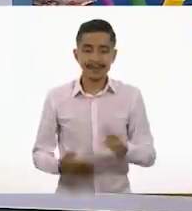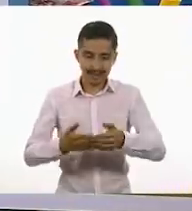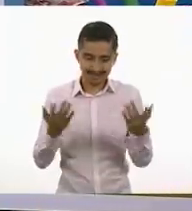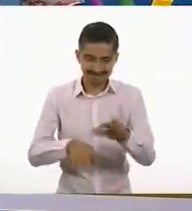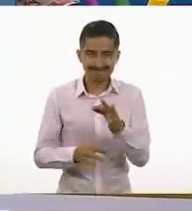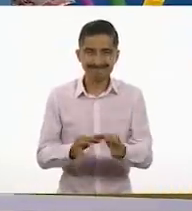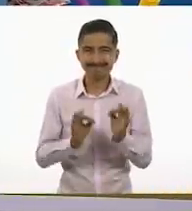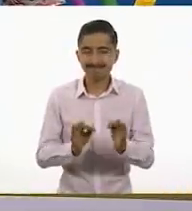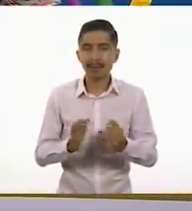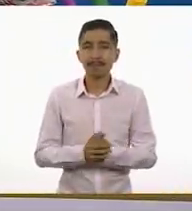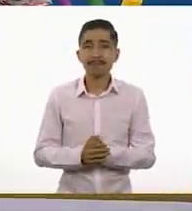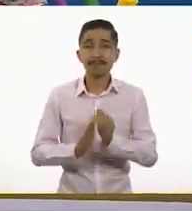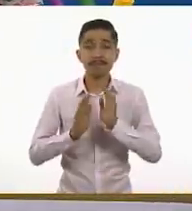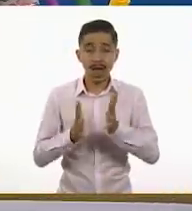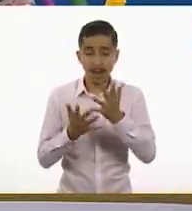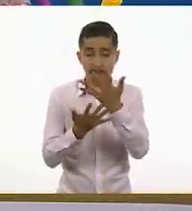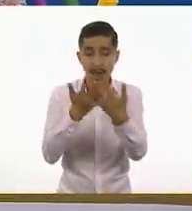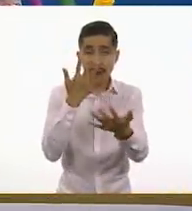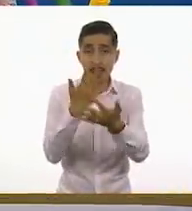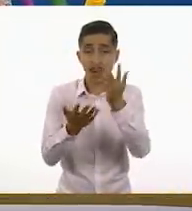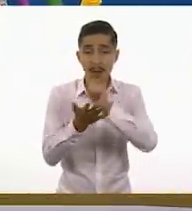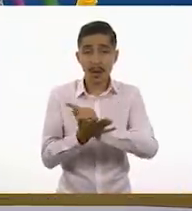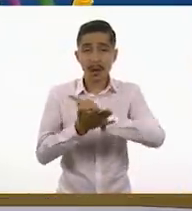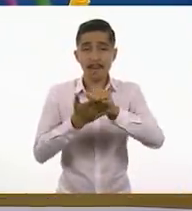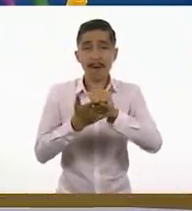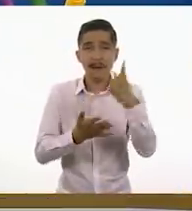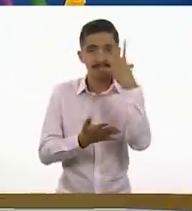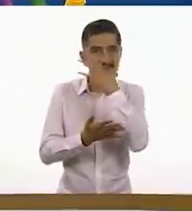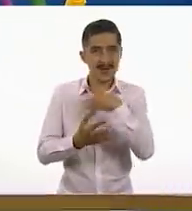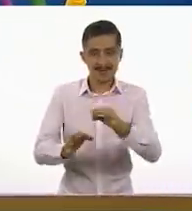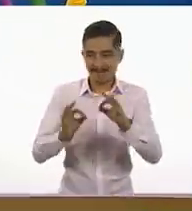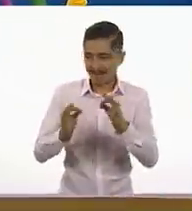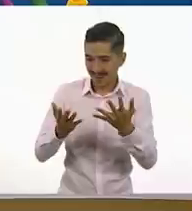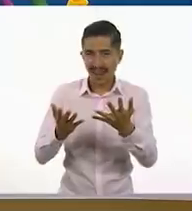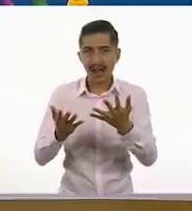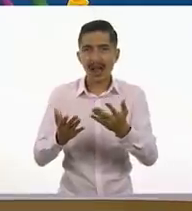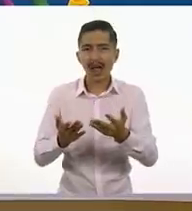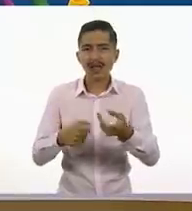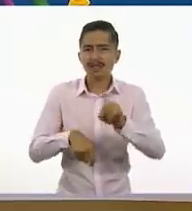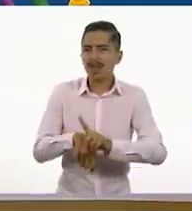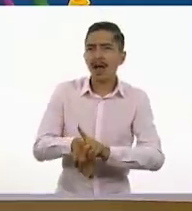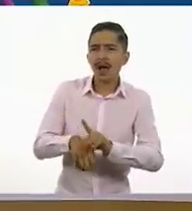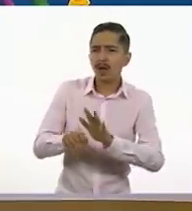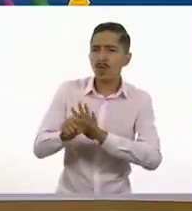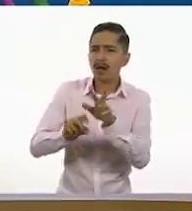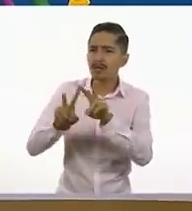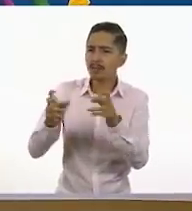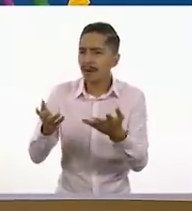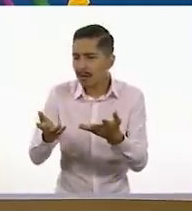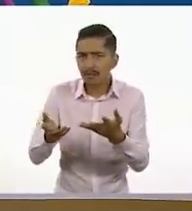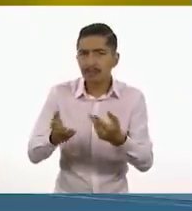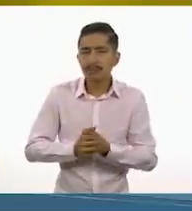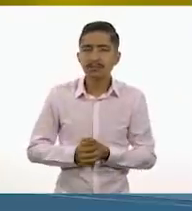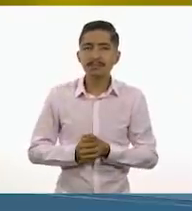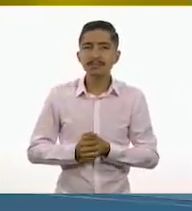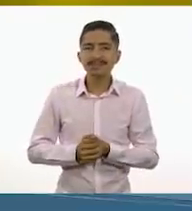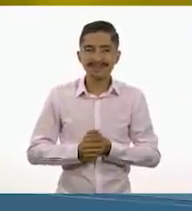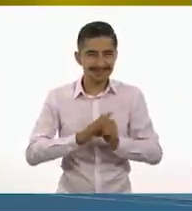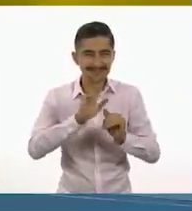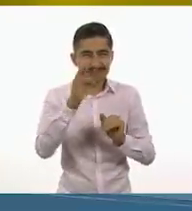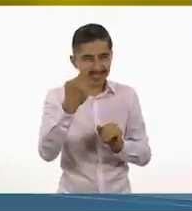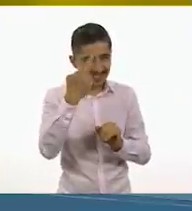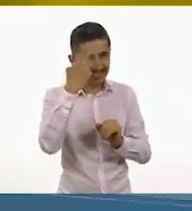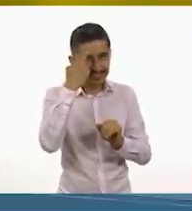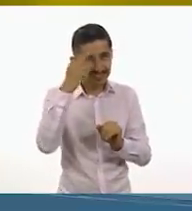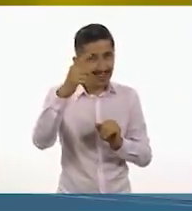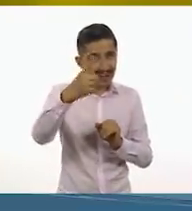Ahora sí, nuestras manos ya están limpias y bonitas. ¿Qué vamos a ver el día de hoy? Pues no sé si recuerden